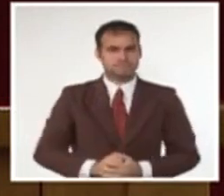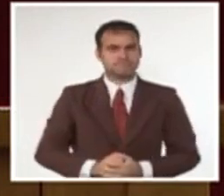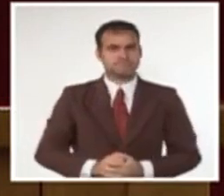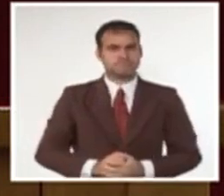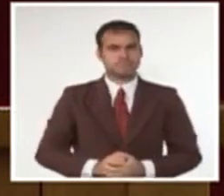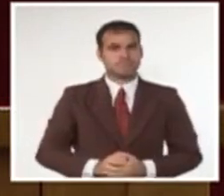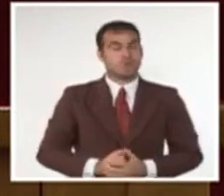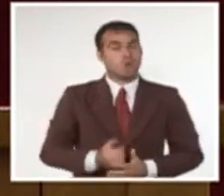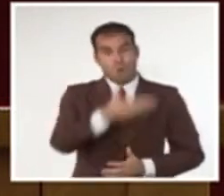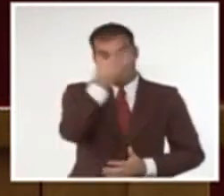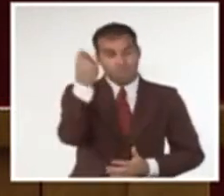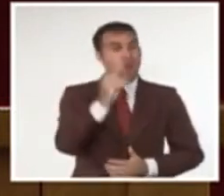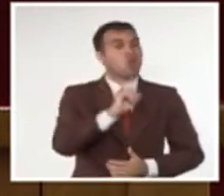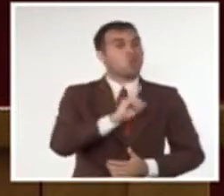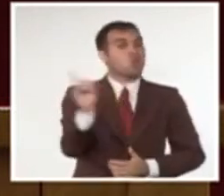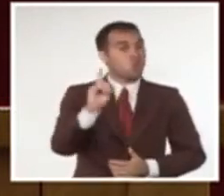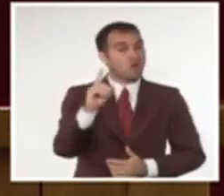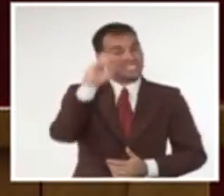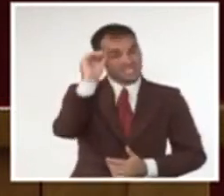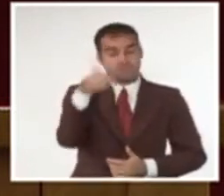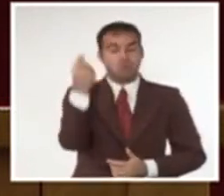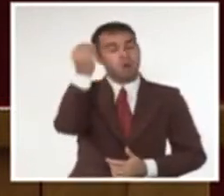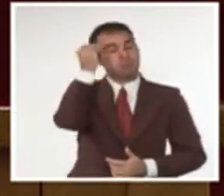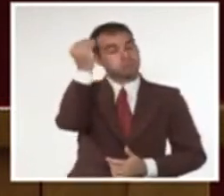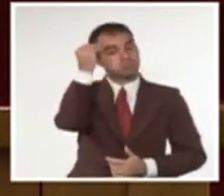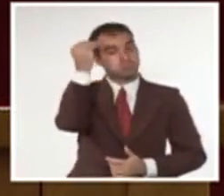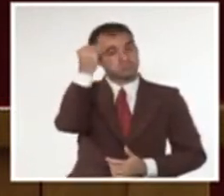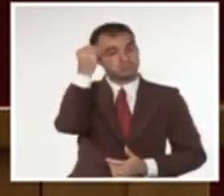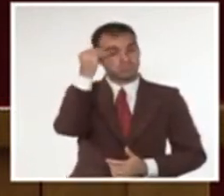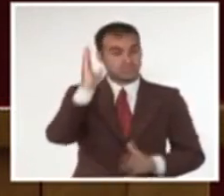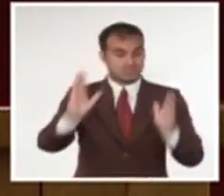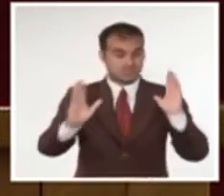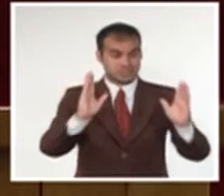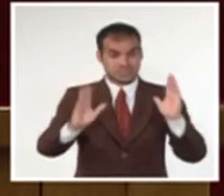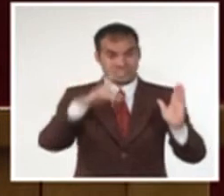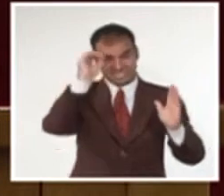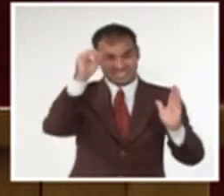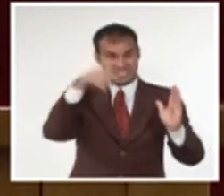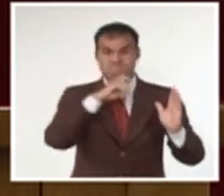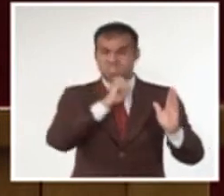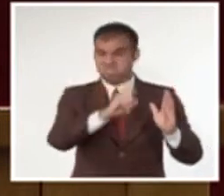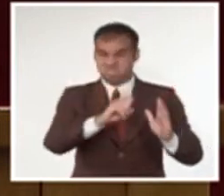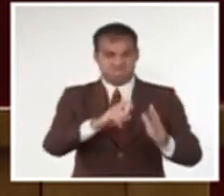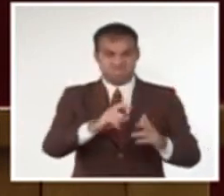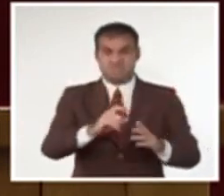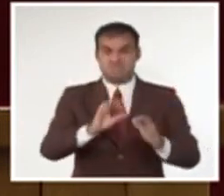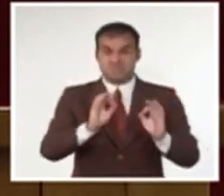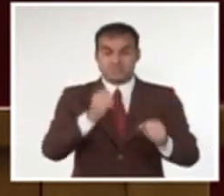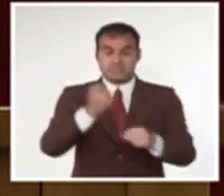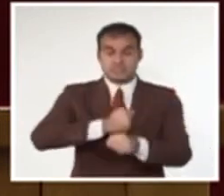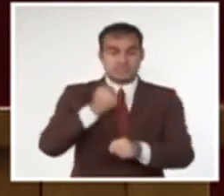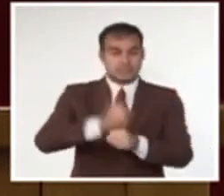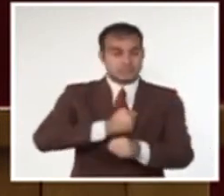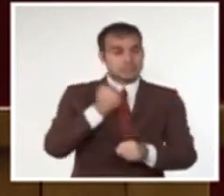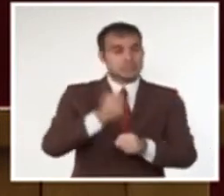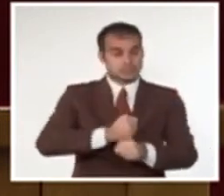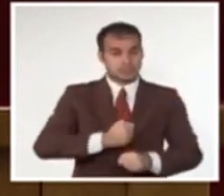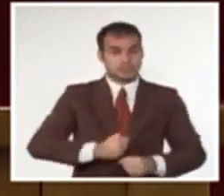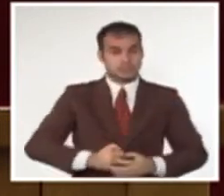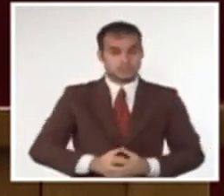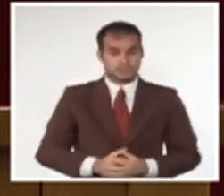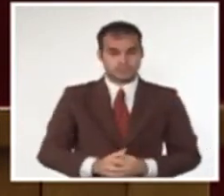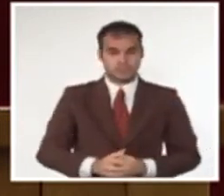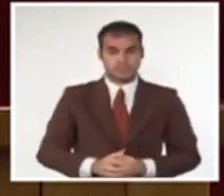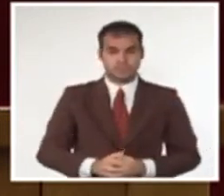por un instante los aprendizajes que nos dejó el periodo más duro de los 365 días que terminan.